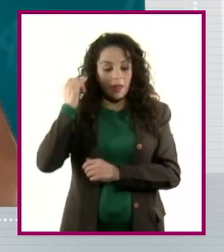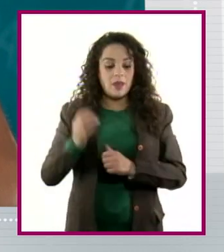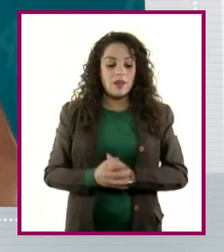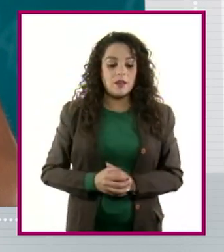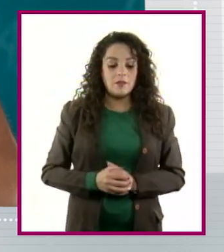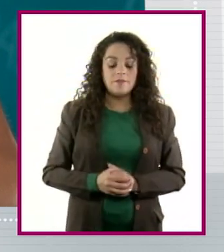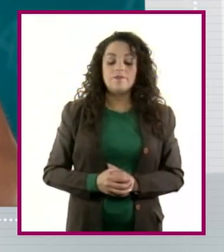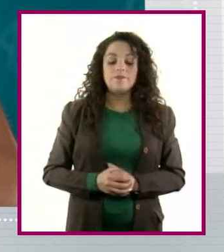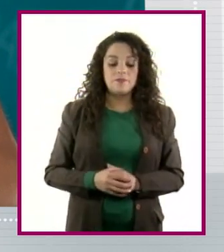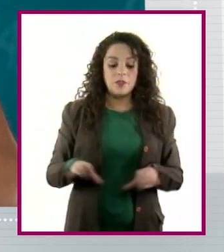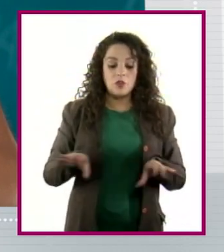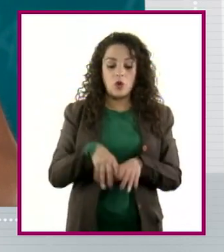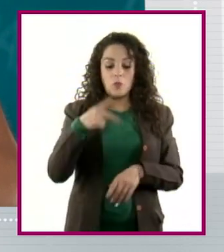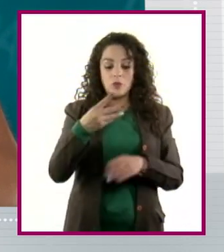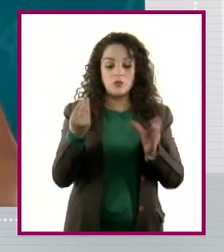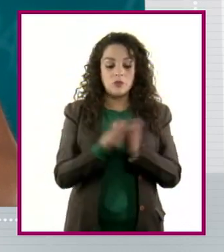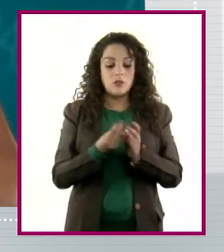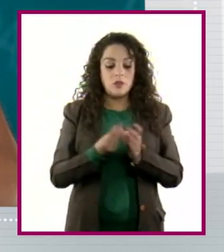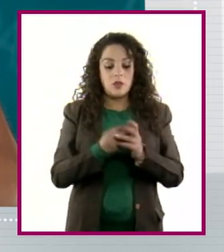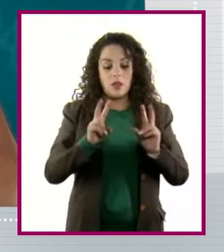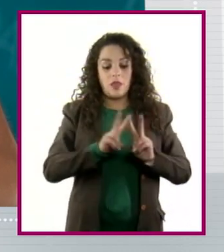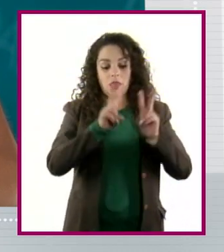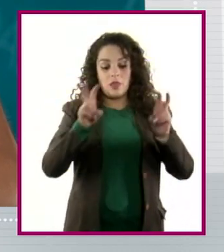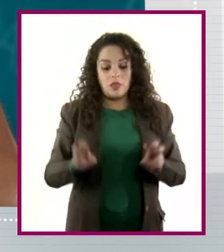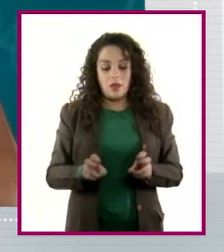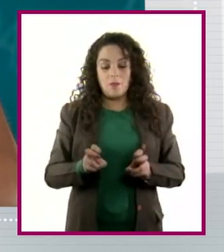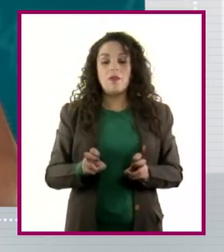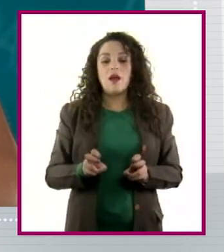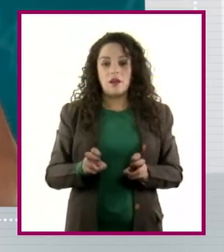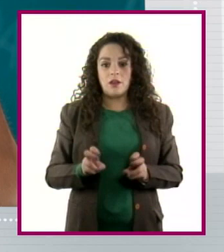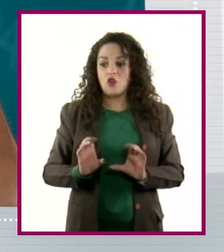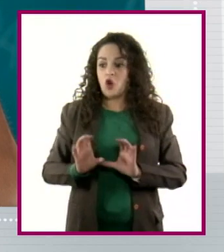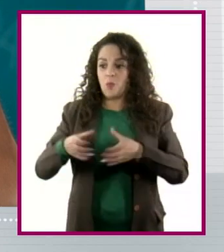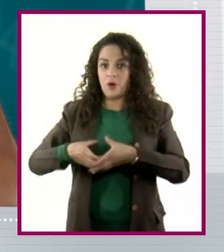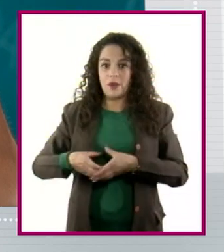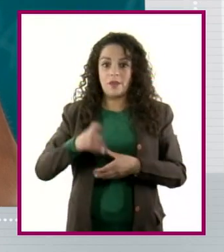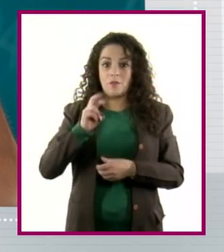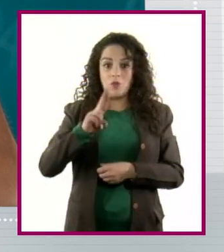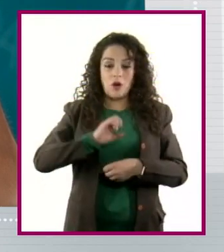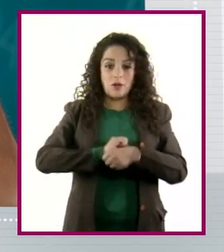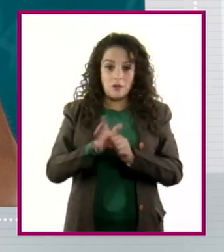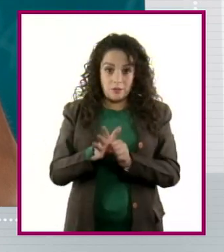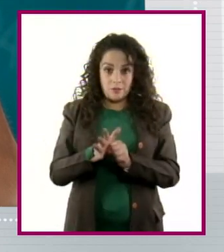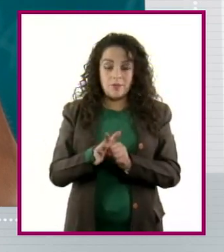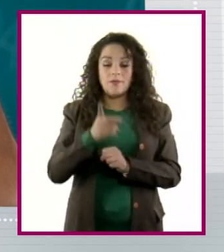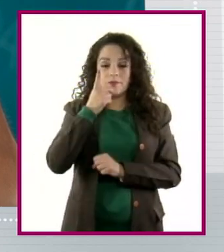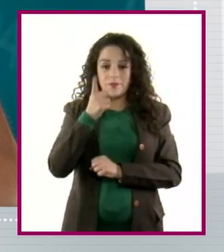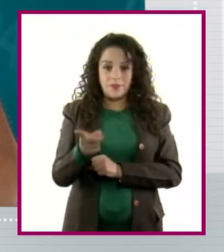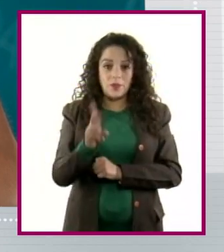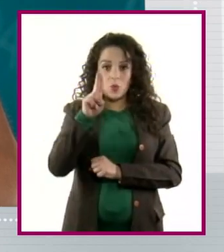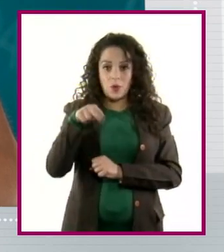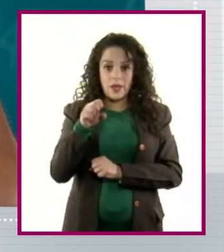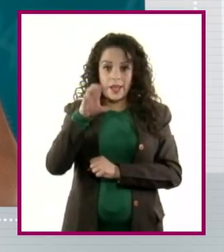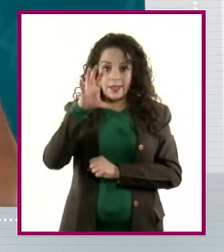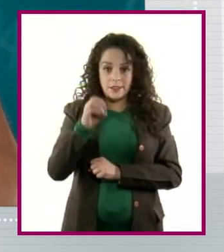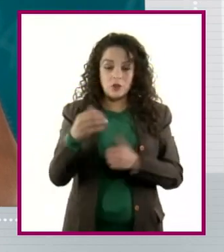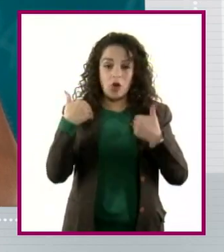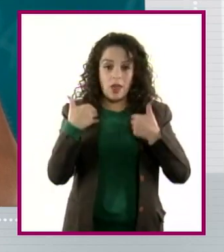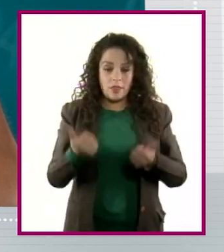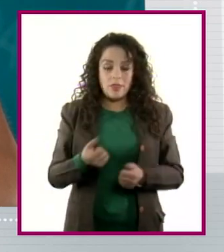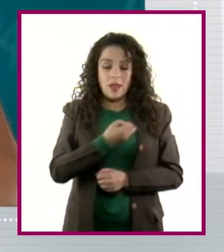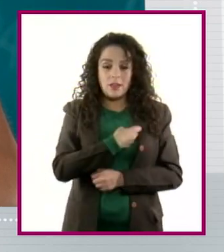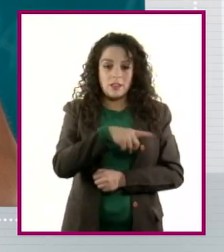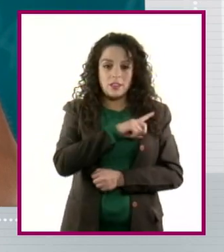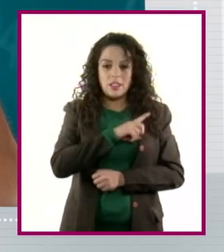a los protocolos comunitarios ante la pandemia del COVID-19, en 2021 la UNESCO señaló que la salud es entendida por los pueblos